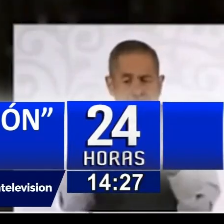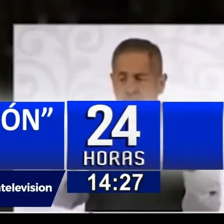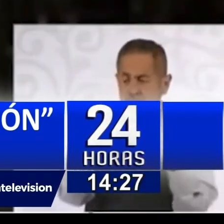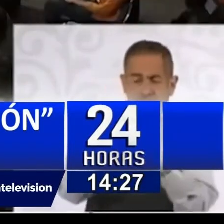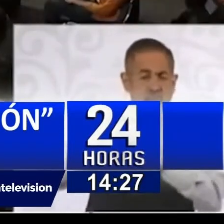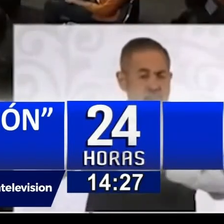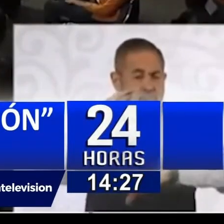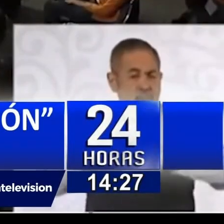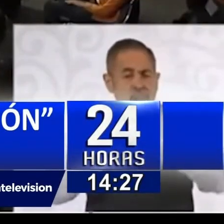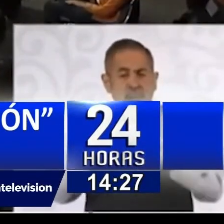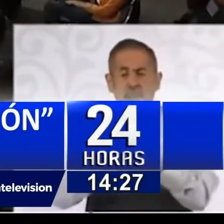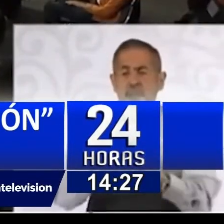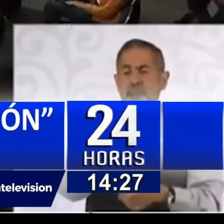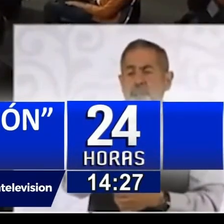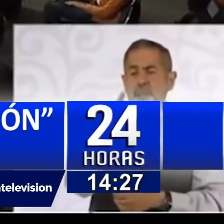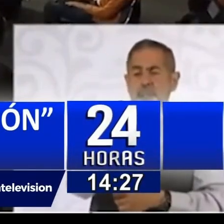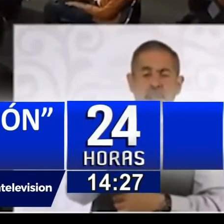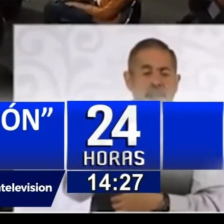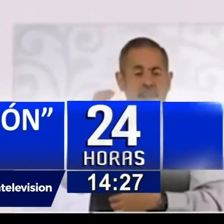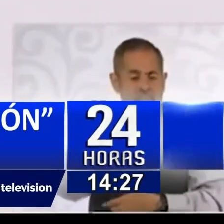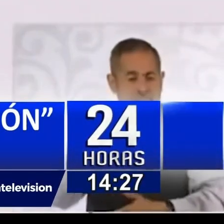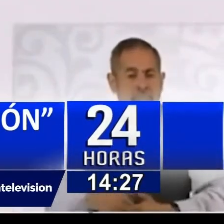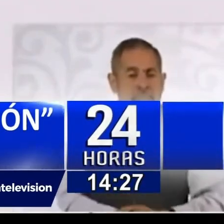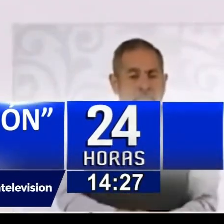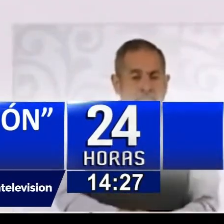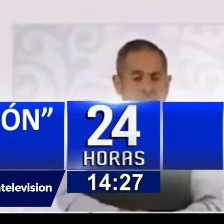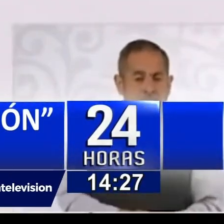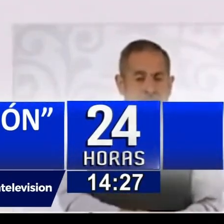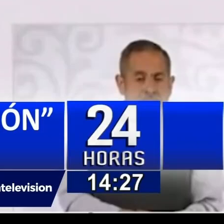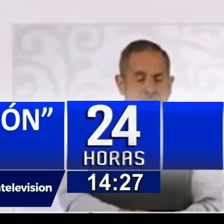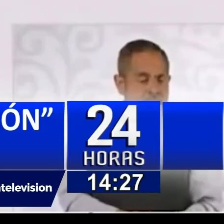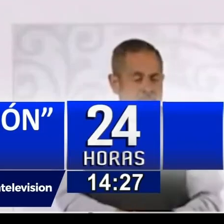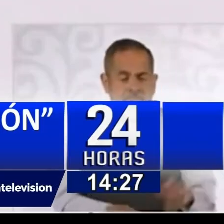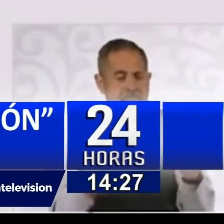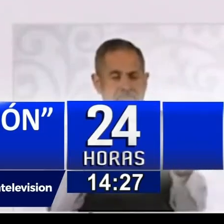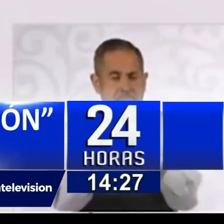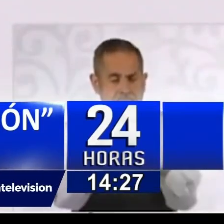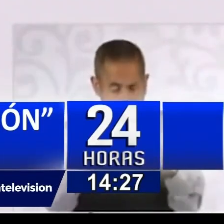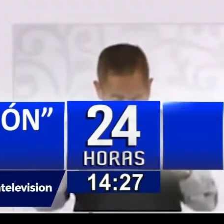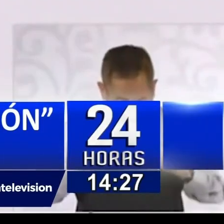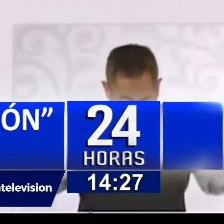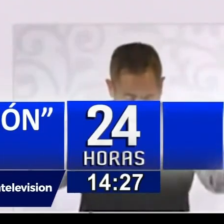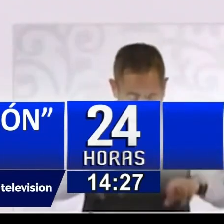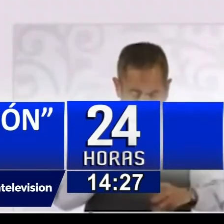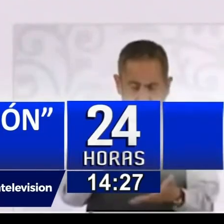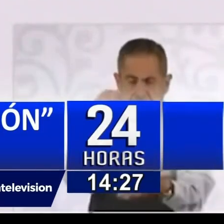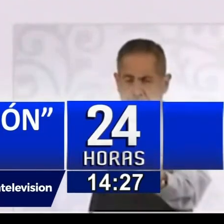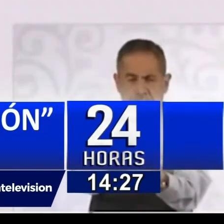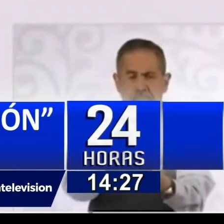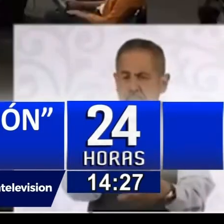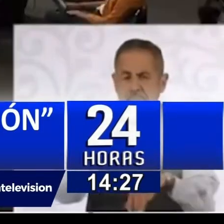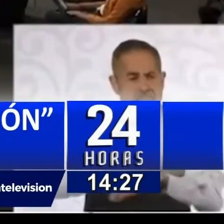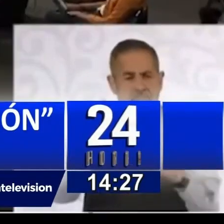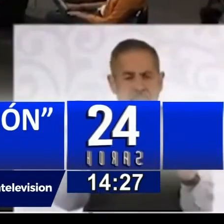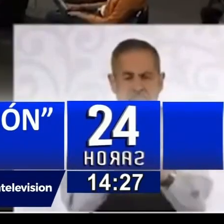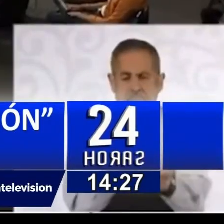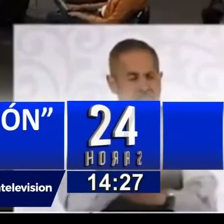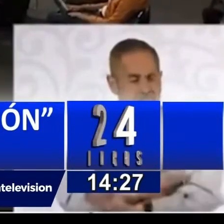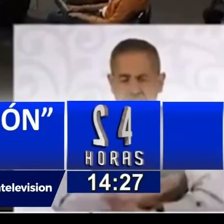reunión ministerial de líderes de la APEC? Representa nada más la participación en la APEC. Nada más.